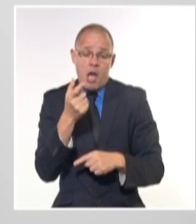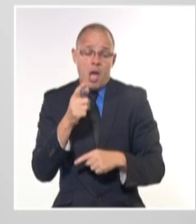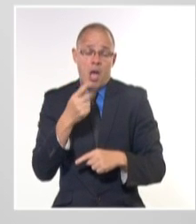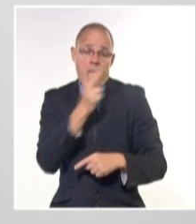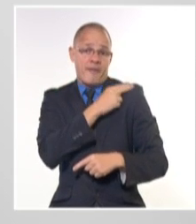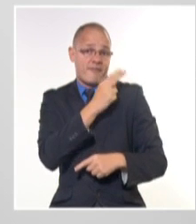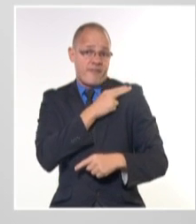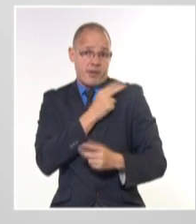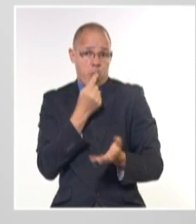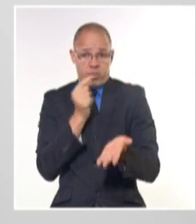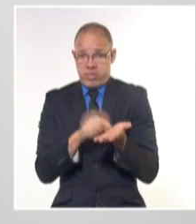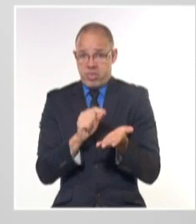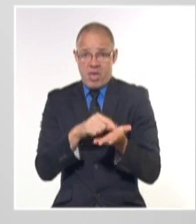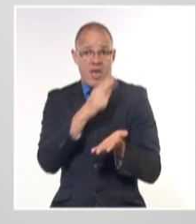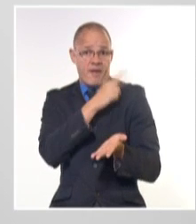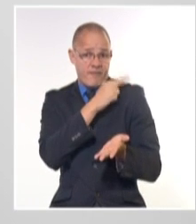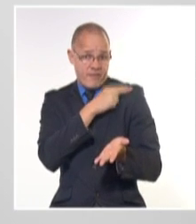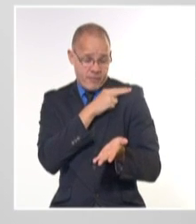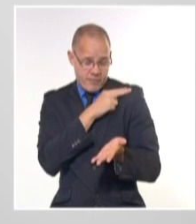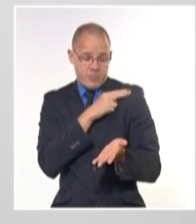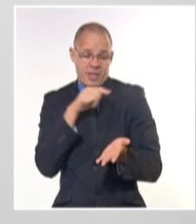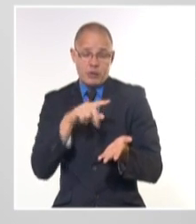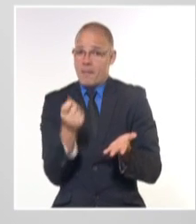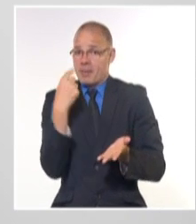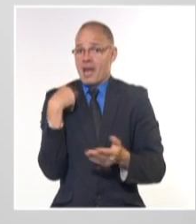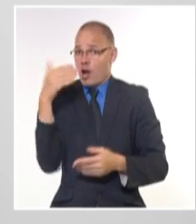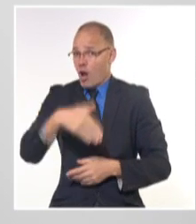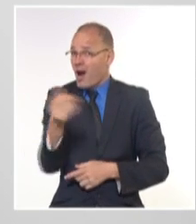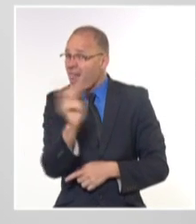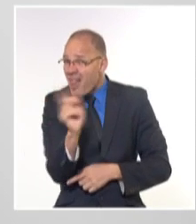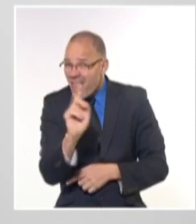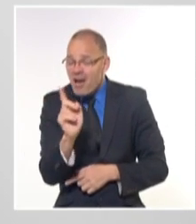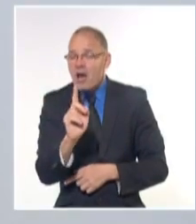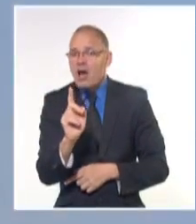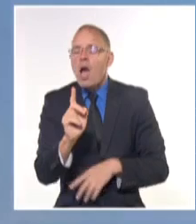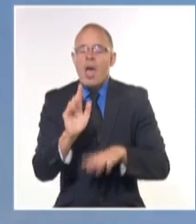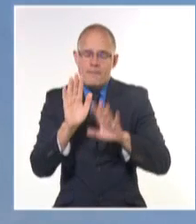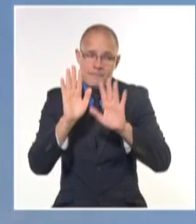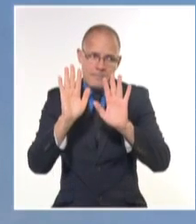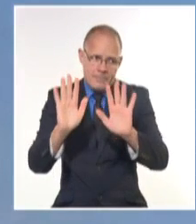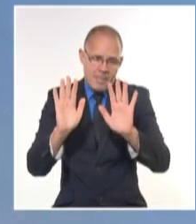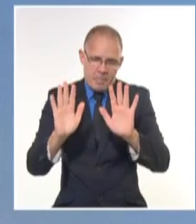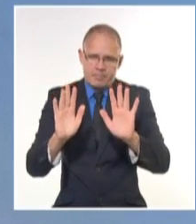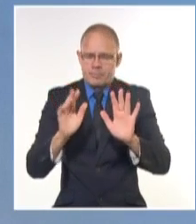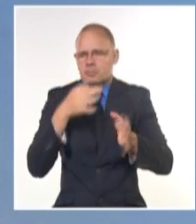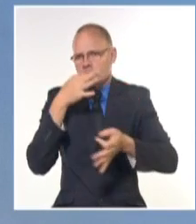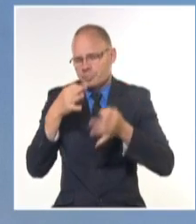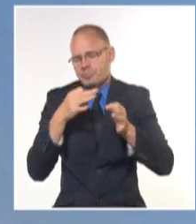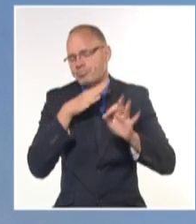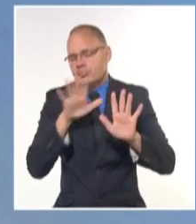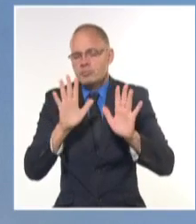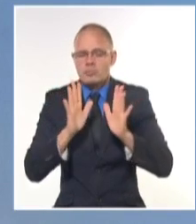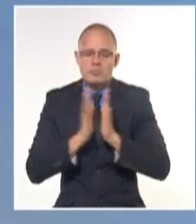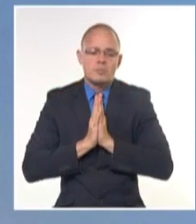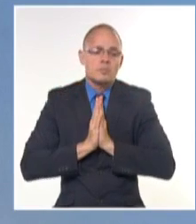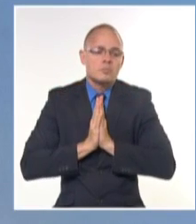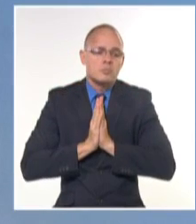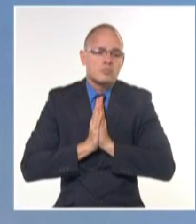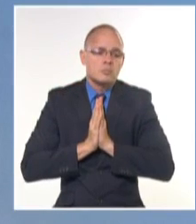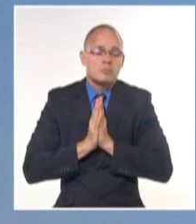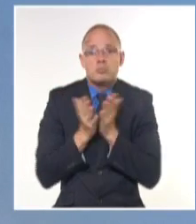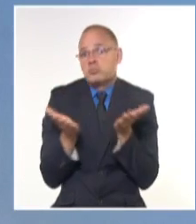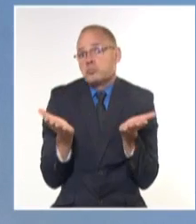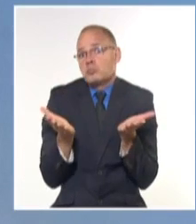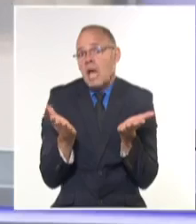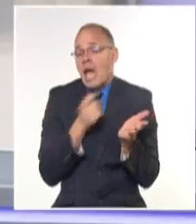jefe de núcleo, que es el que tiene que asistir a partir de esos movimientos fiscal, a las oficinas. Usted lo que me dice es que si alguien del núcleo en el cual yo soy el